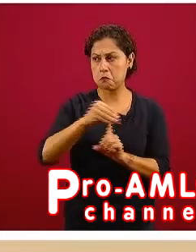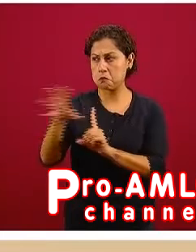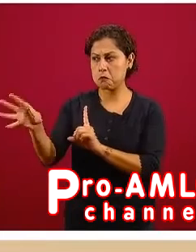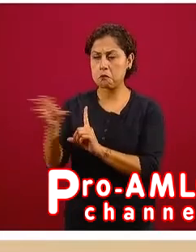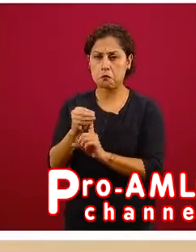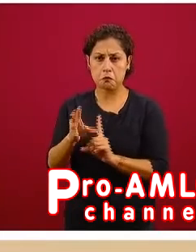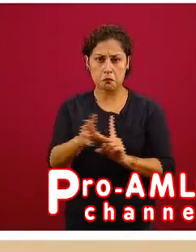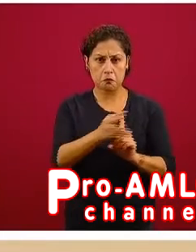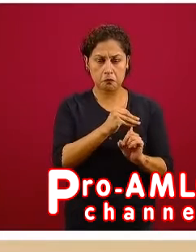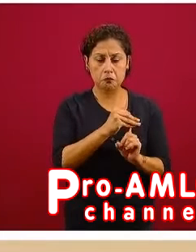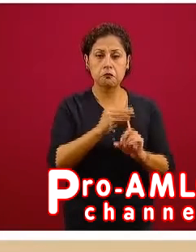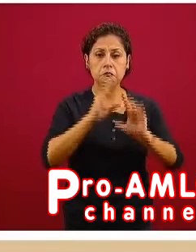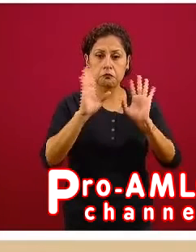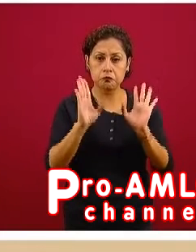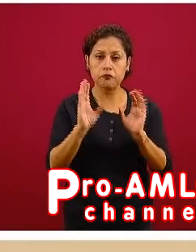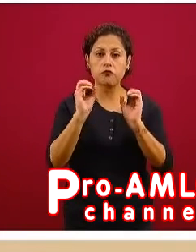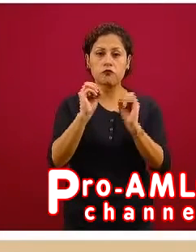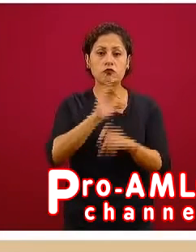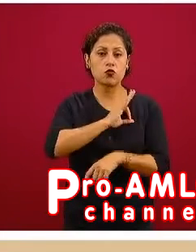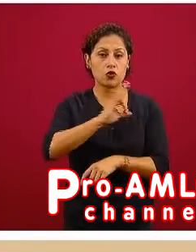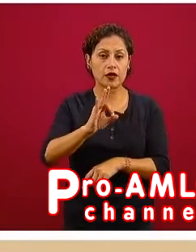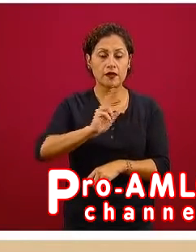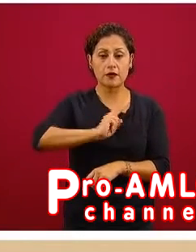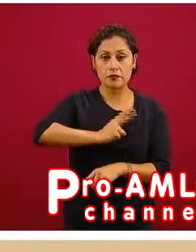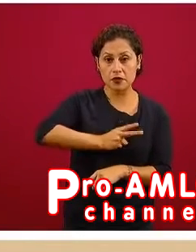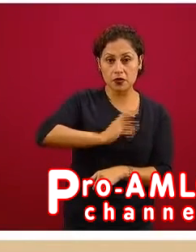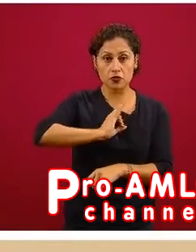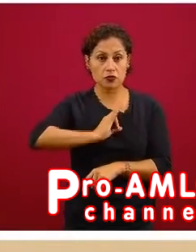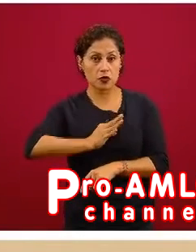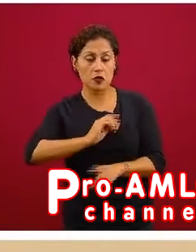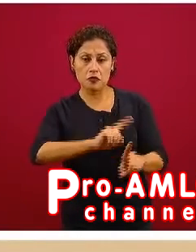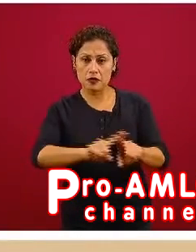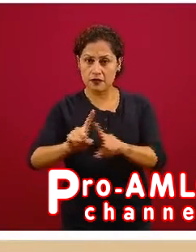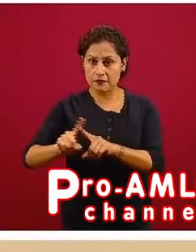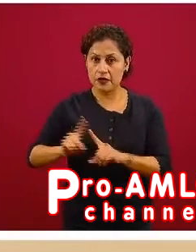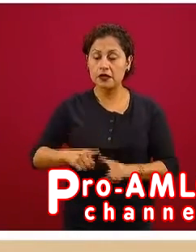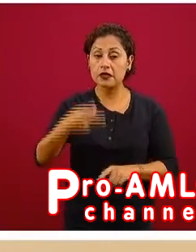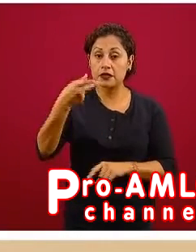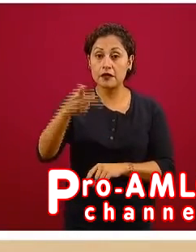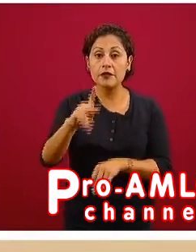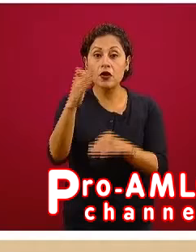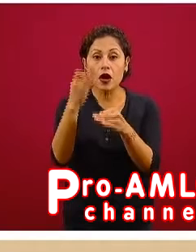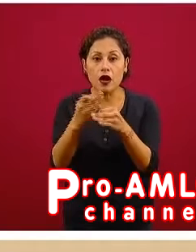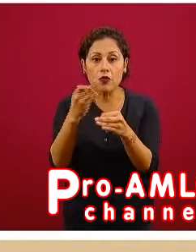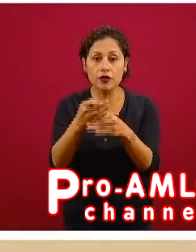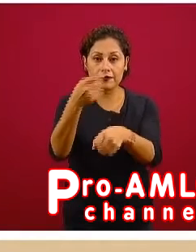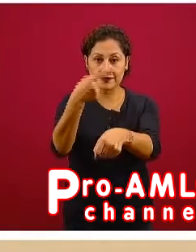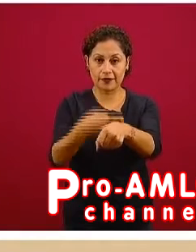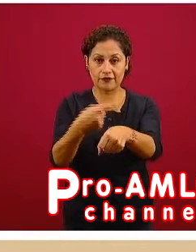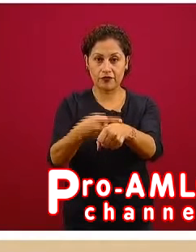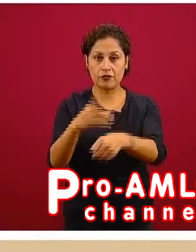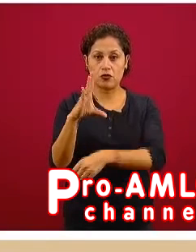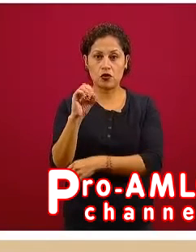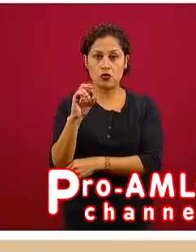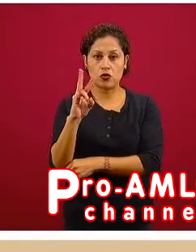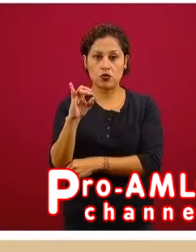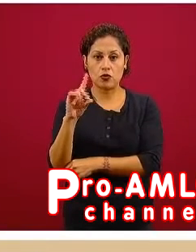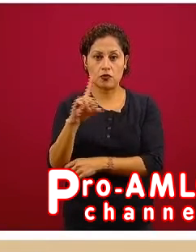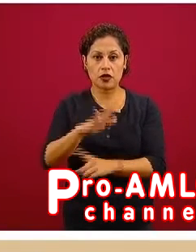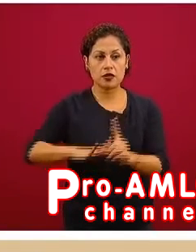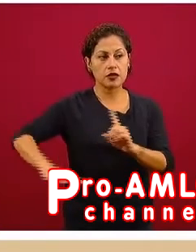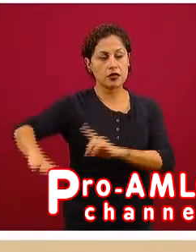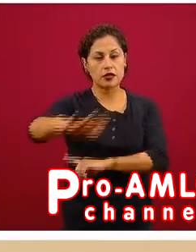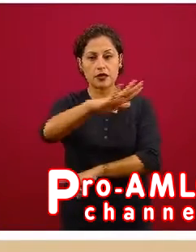infecciosos, pero que durante la epidemia de COVID el interés es detectarlos y buscar su confirmación